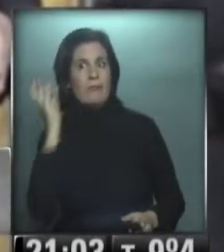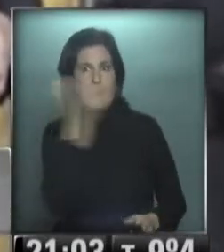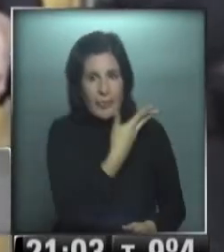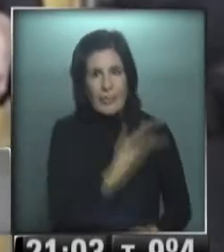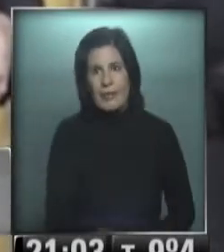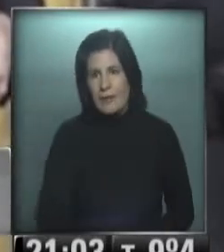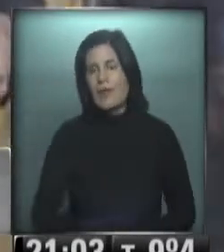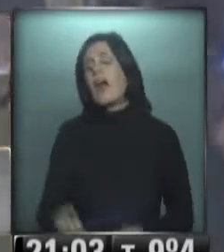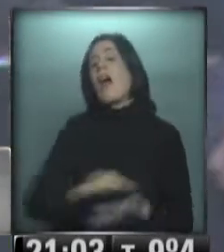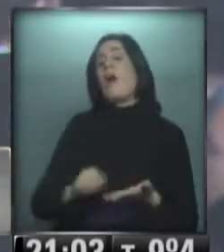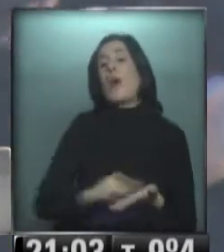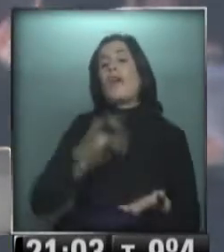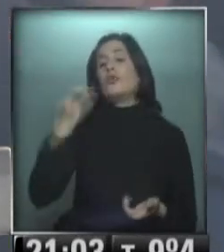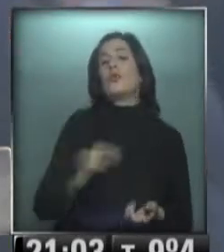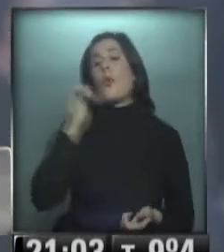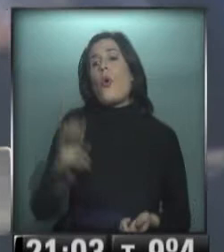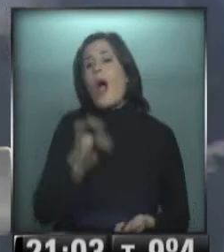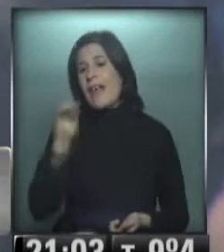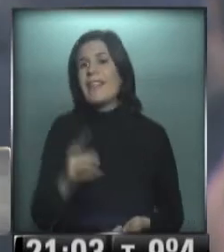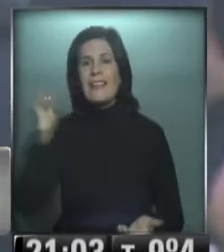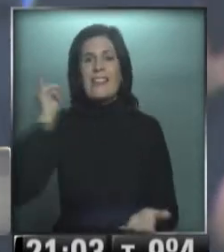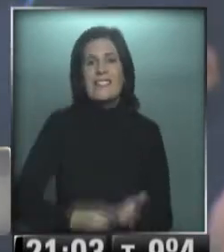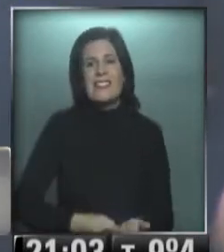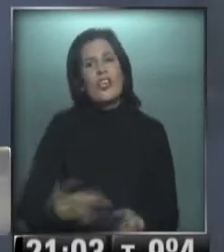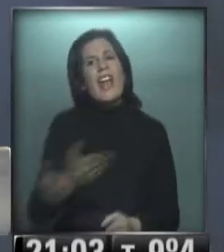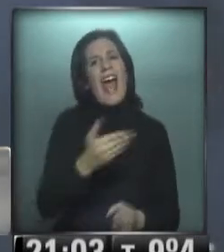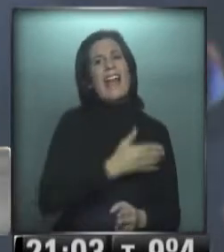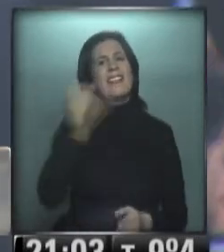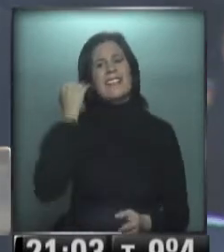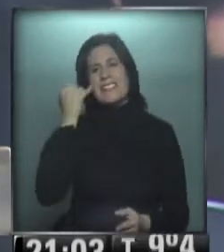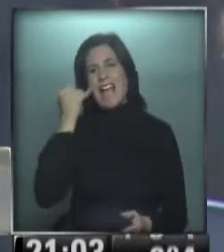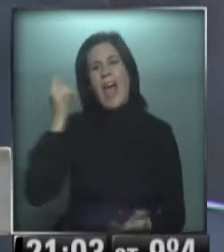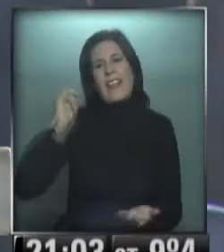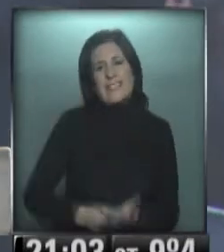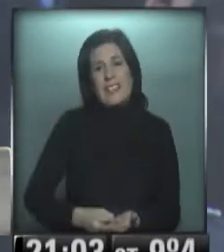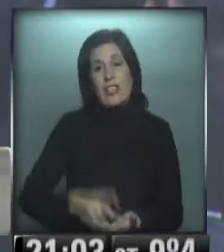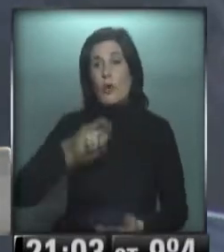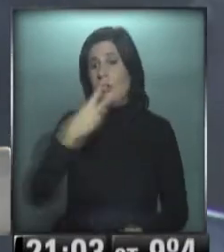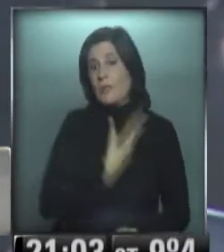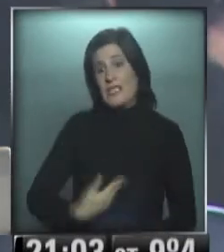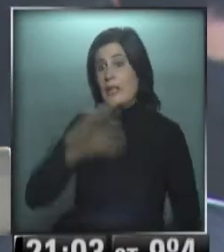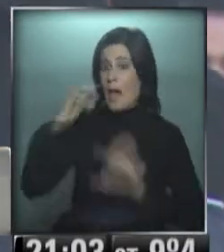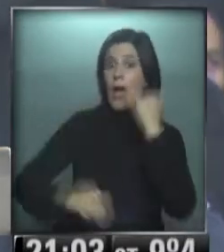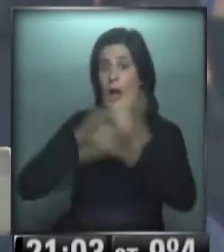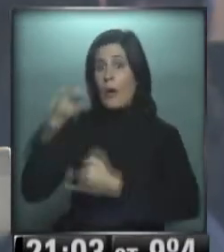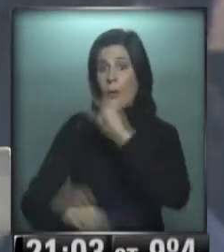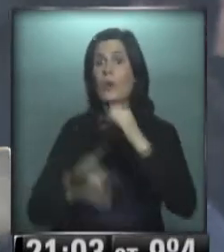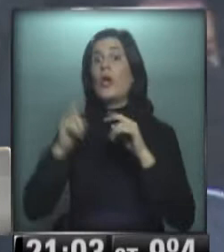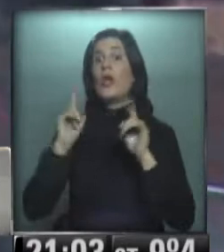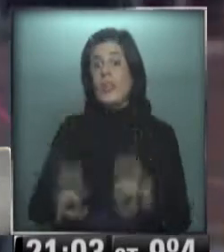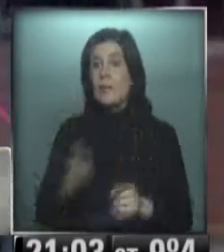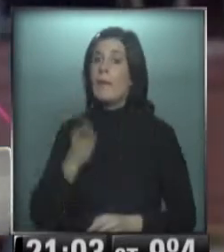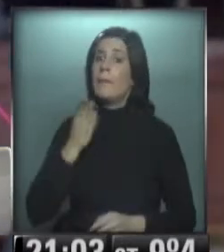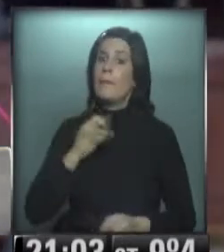consideraron que el dictamen ya estaba decidido y redactado antes de la indagatoria que el vicepresidente decidió ampliar en las últimas horas